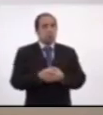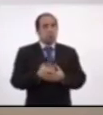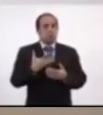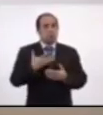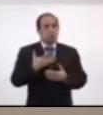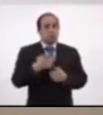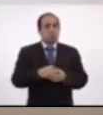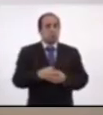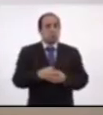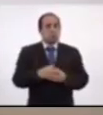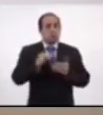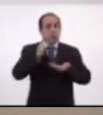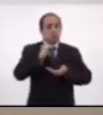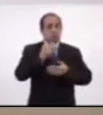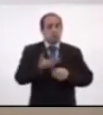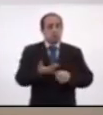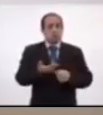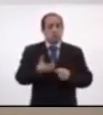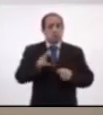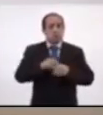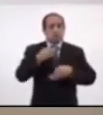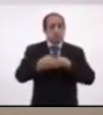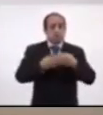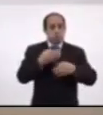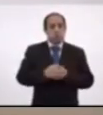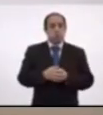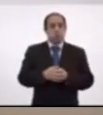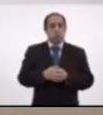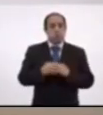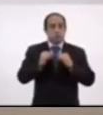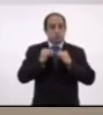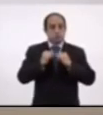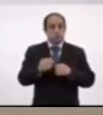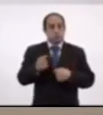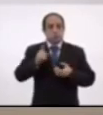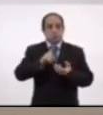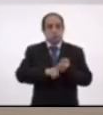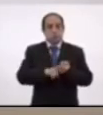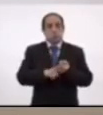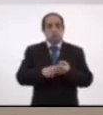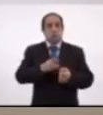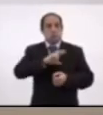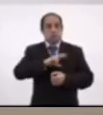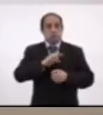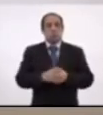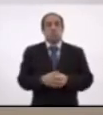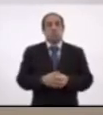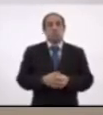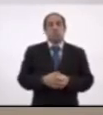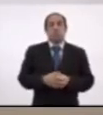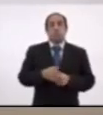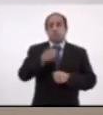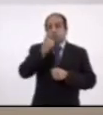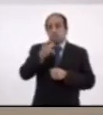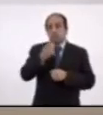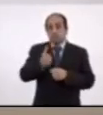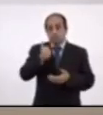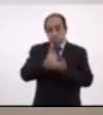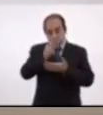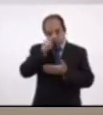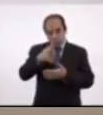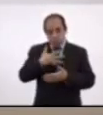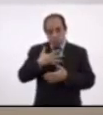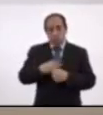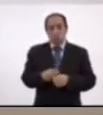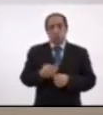ocupación, más bien la capacidad hospitalaria ya de todas las instituciones, incluidas privadas, con esta reconversión. Estamos hablando de que habrá en la Ciudad de México